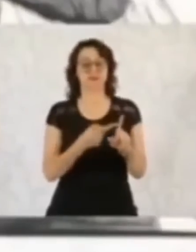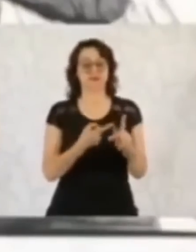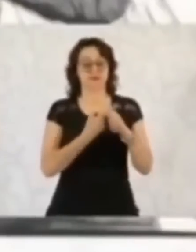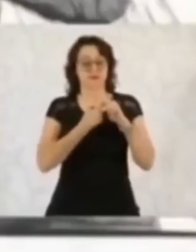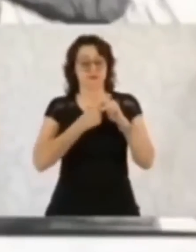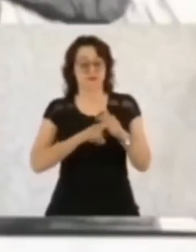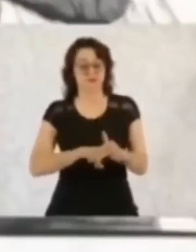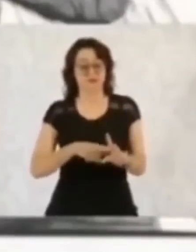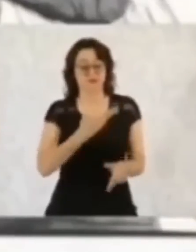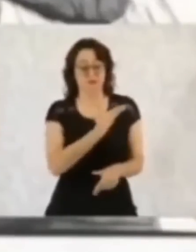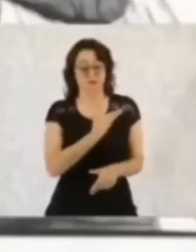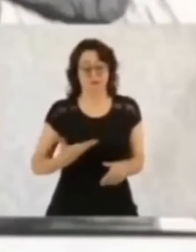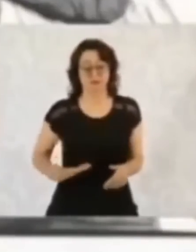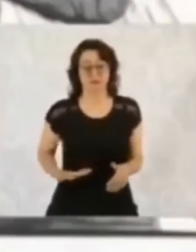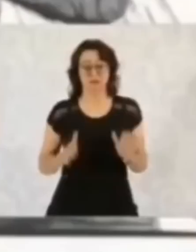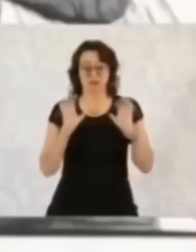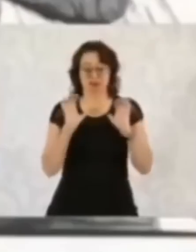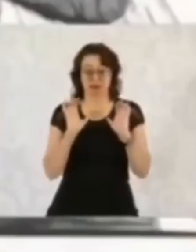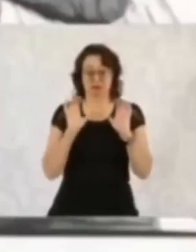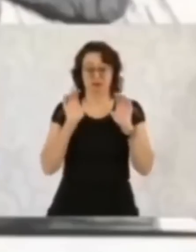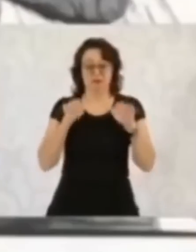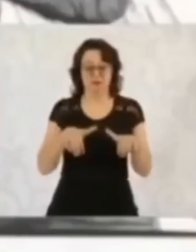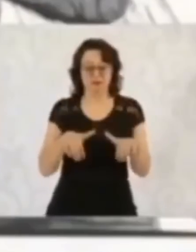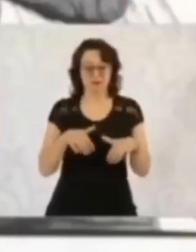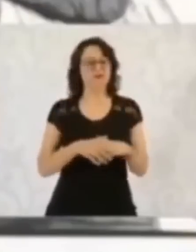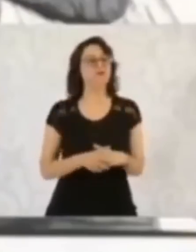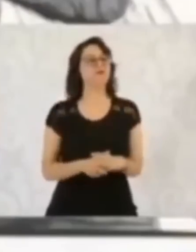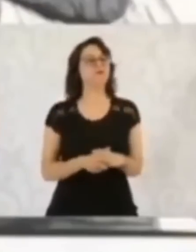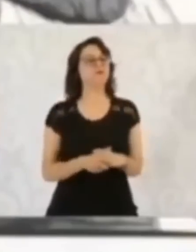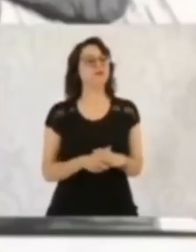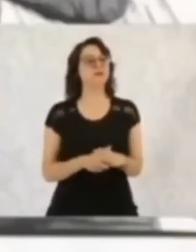avisa a un grupo de empresarios que se va a devaluar